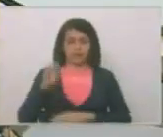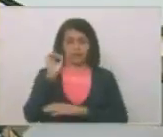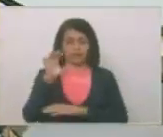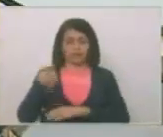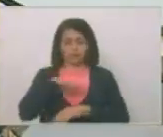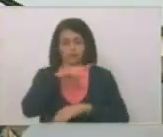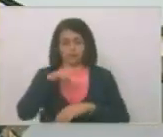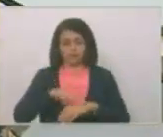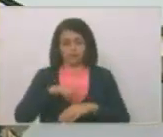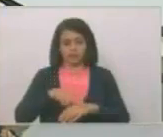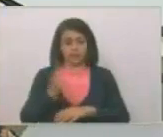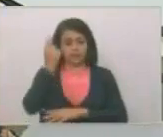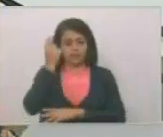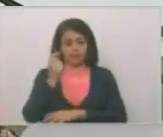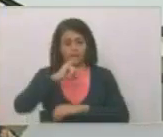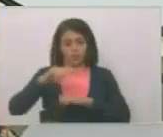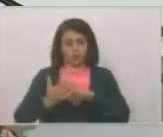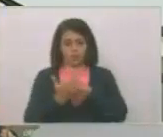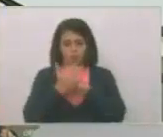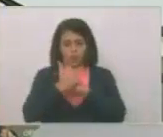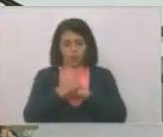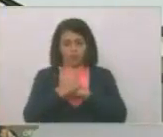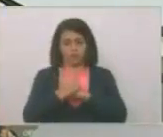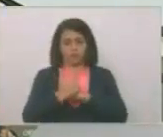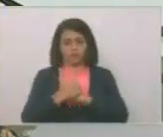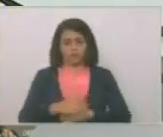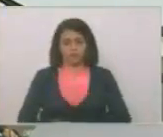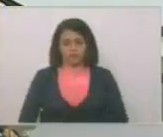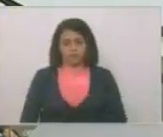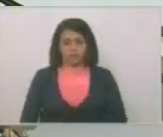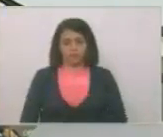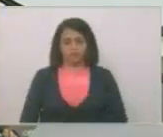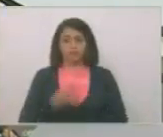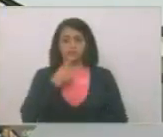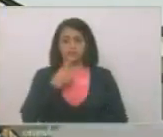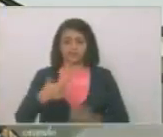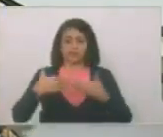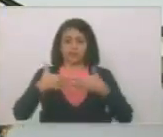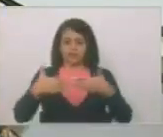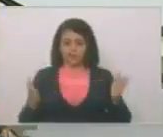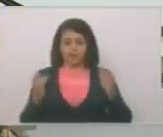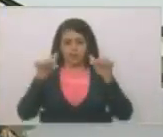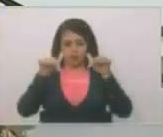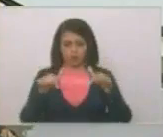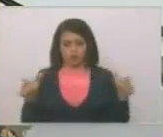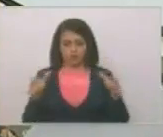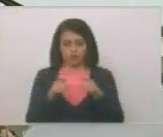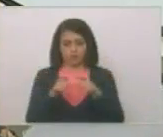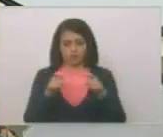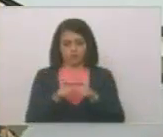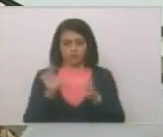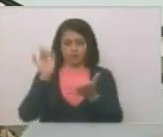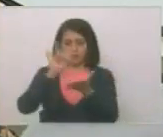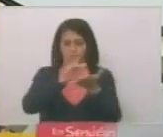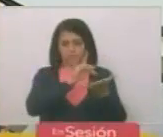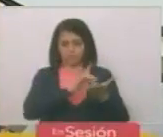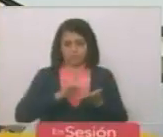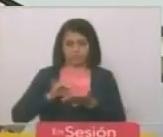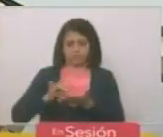Asamblea Nacional, diputado Jorge Jesús Rodríguez Gómez, declaró abierta la sesión ordinaria con la asistencia de